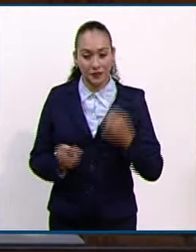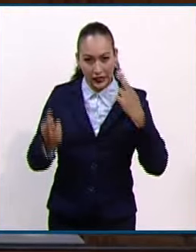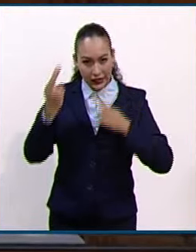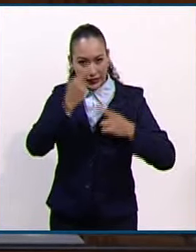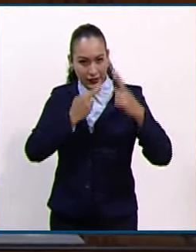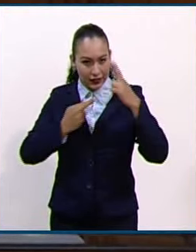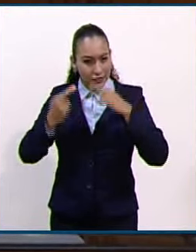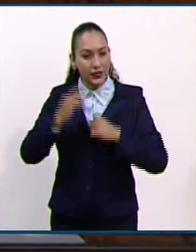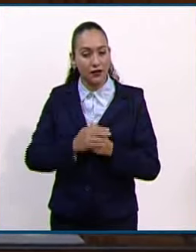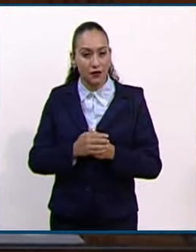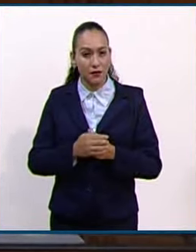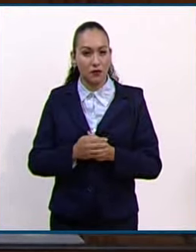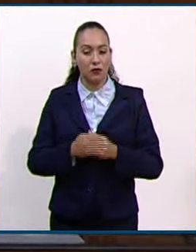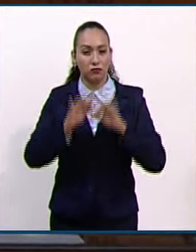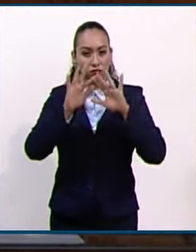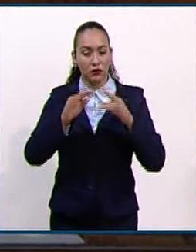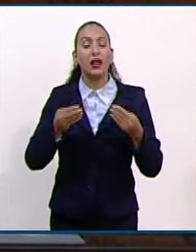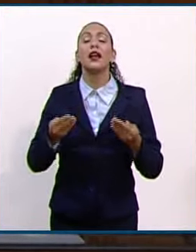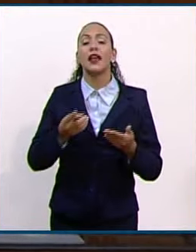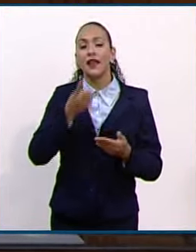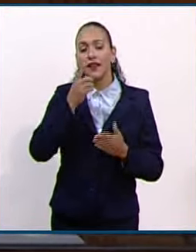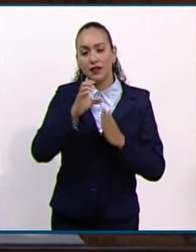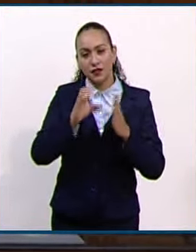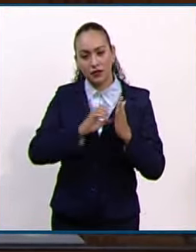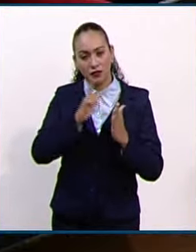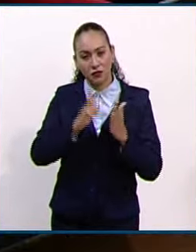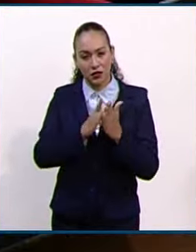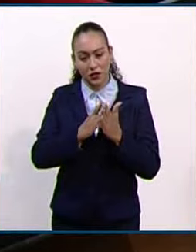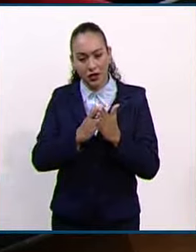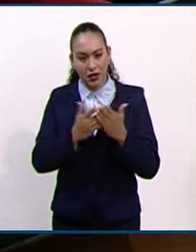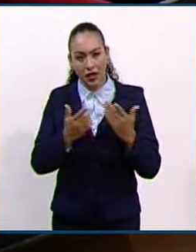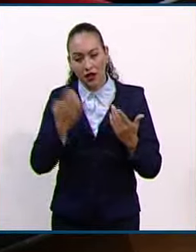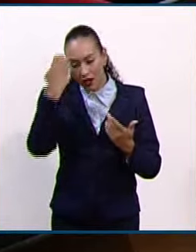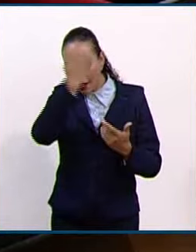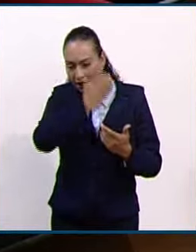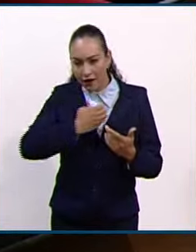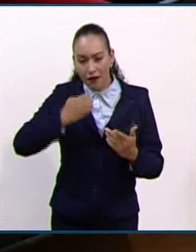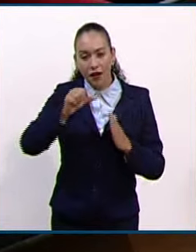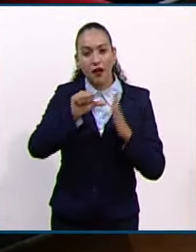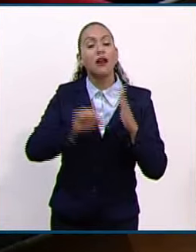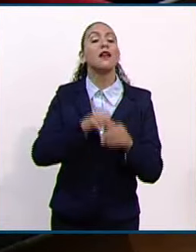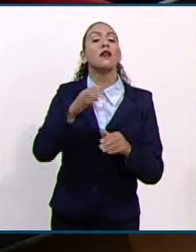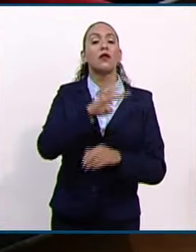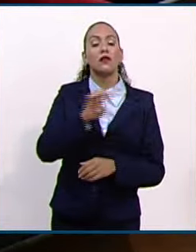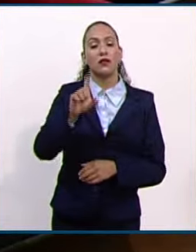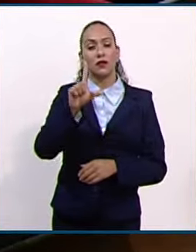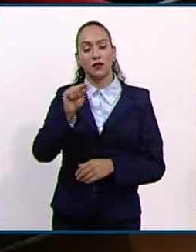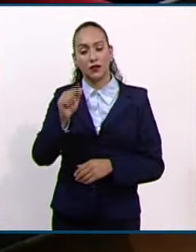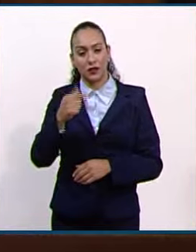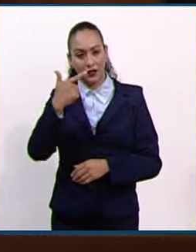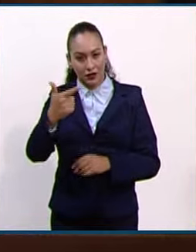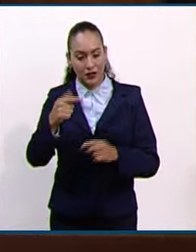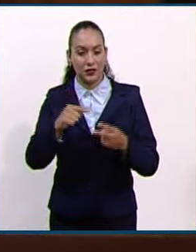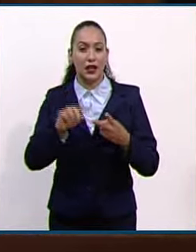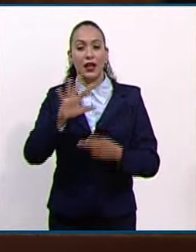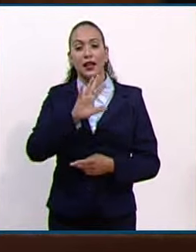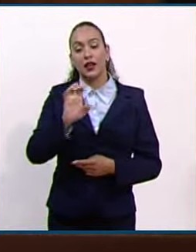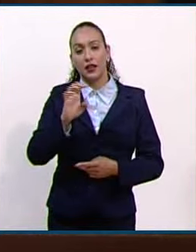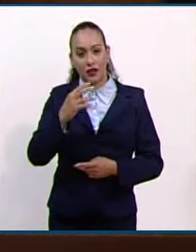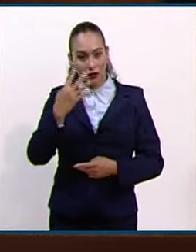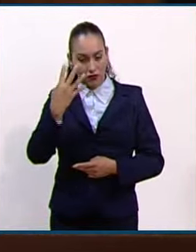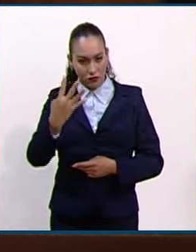la declaratoria de inconstitucionalidad general de los artículos 477 y 504 del